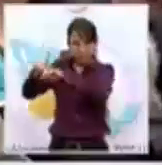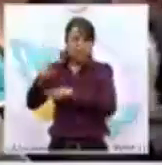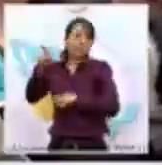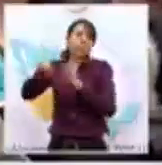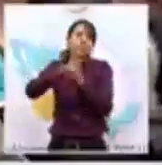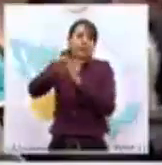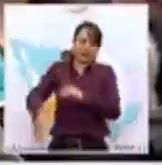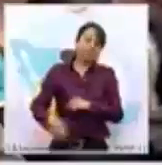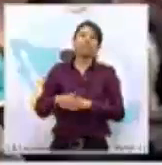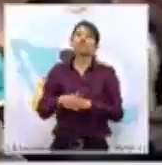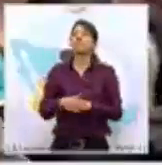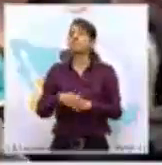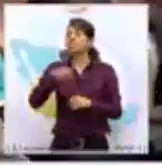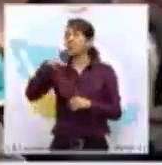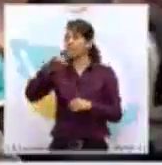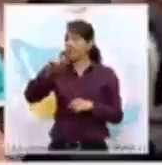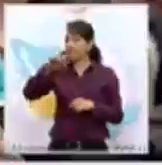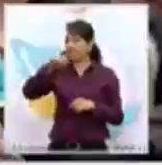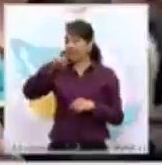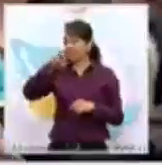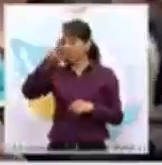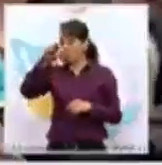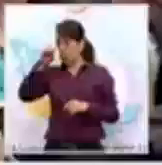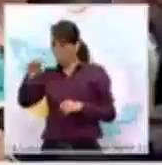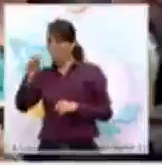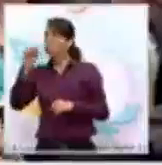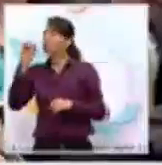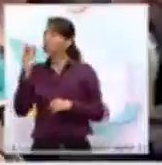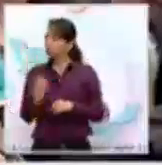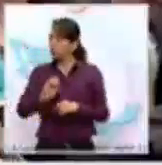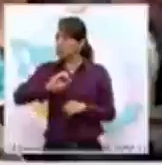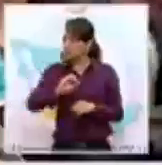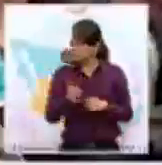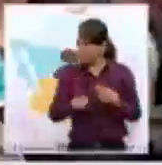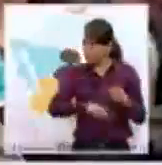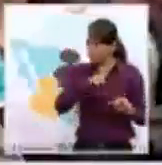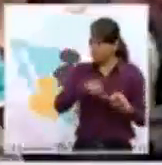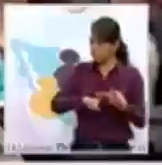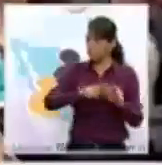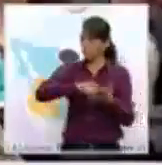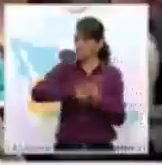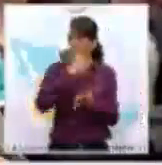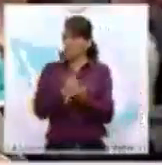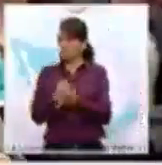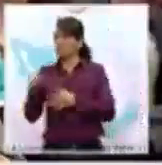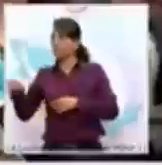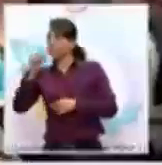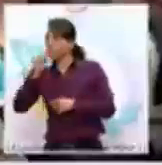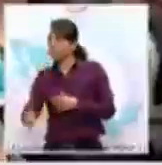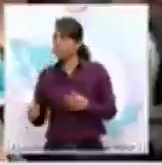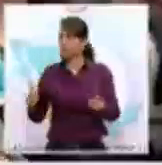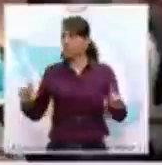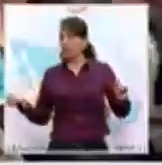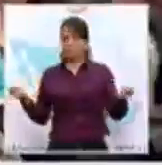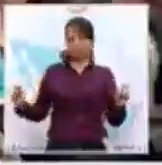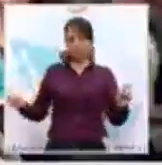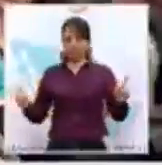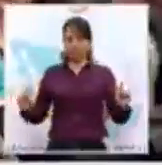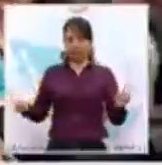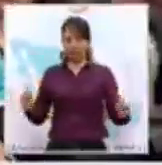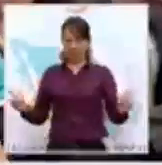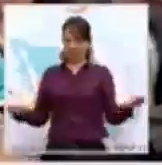y Brownsville, Texas del otro, vemos que las mismas personas prácticamente con la misma cultura, pero con